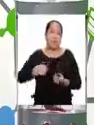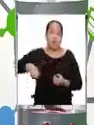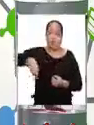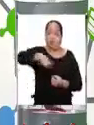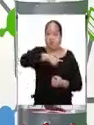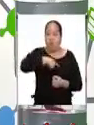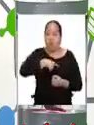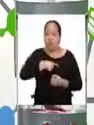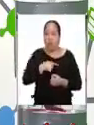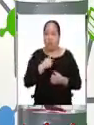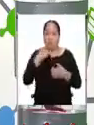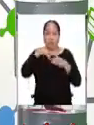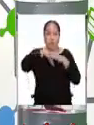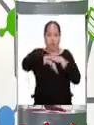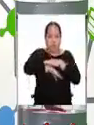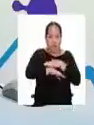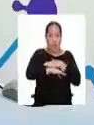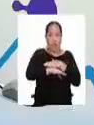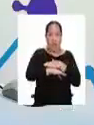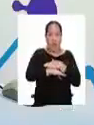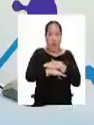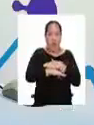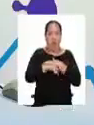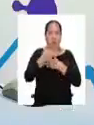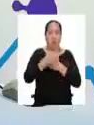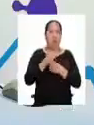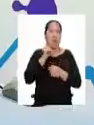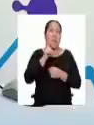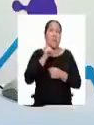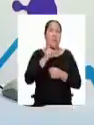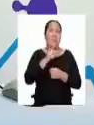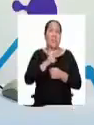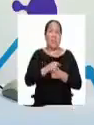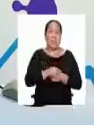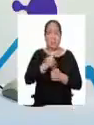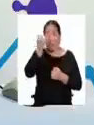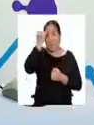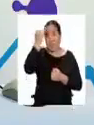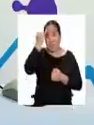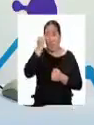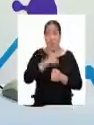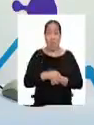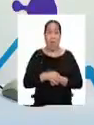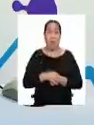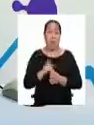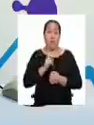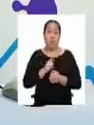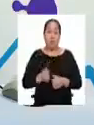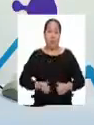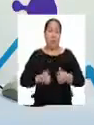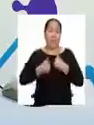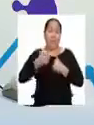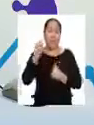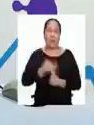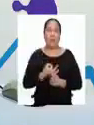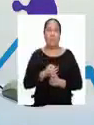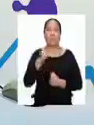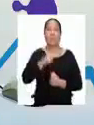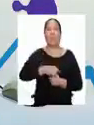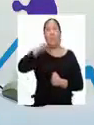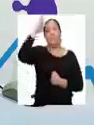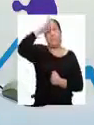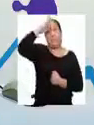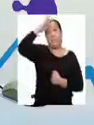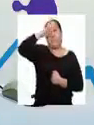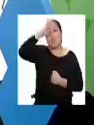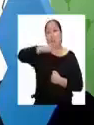una simulación que en una realidad biológica. Añadiendo, tenemos a Nick Bostrom, filósofo y futurólogo de la